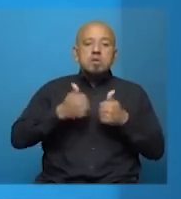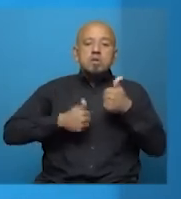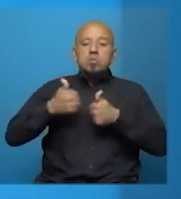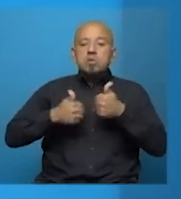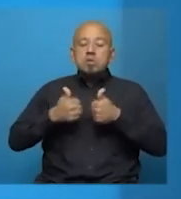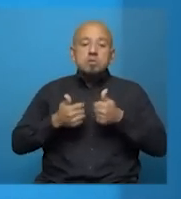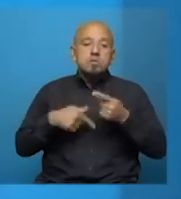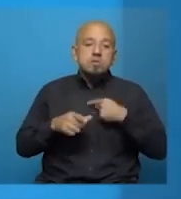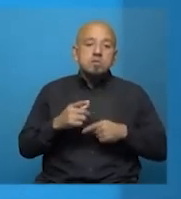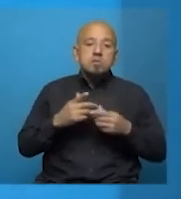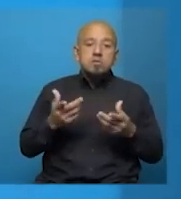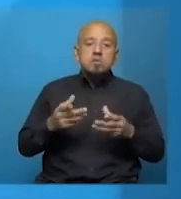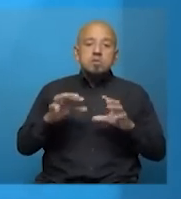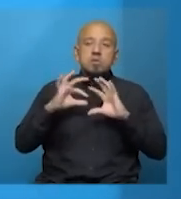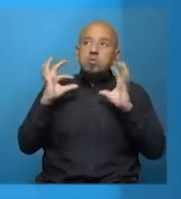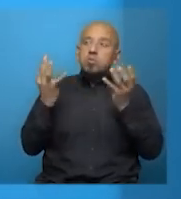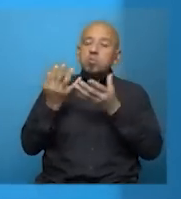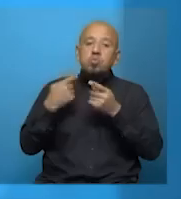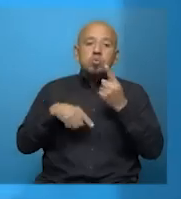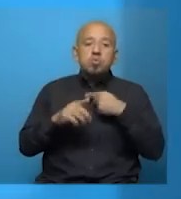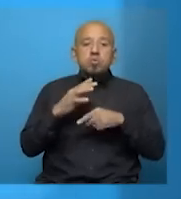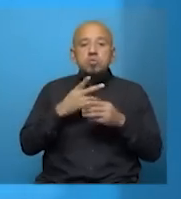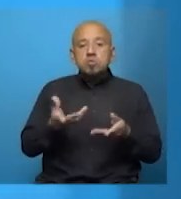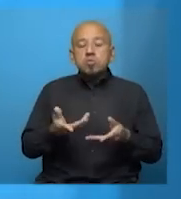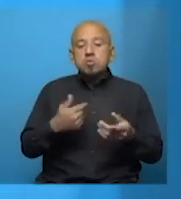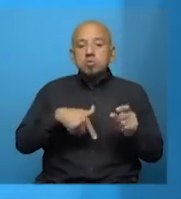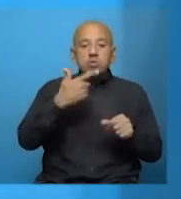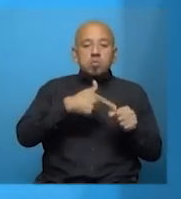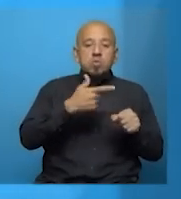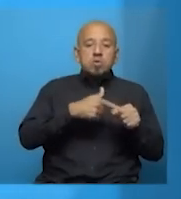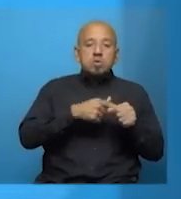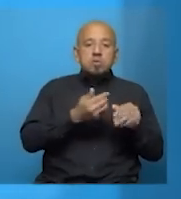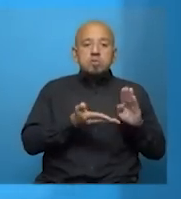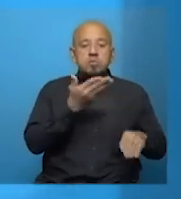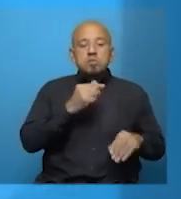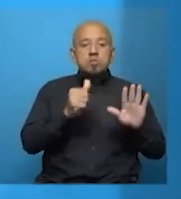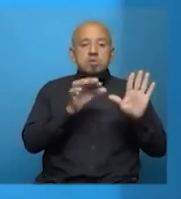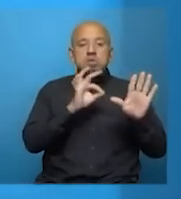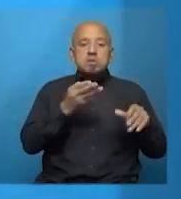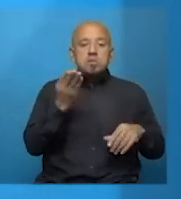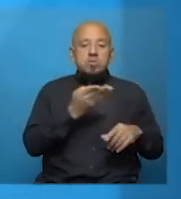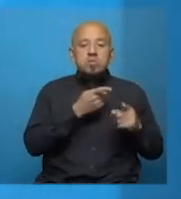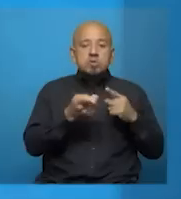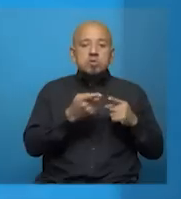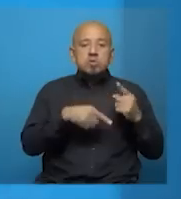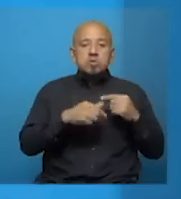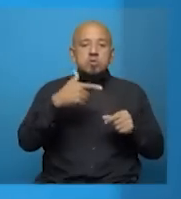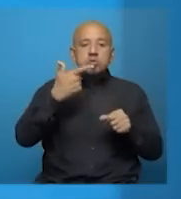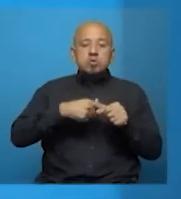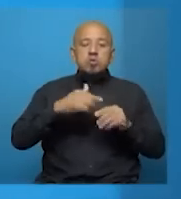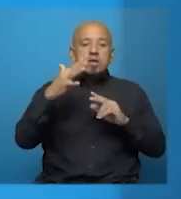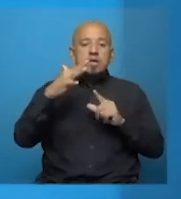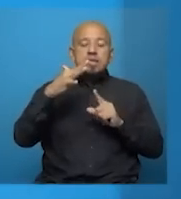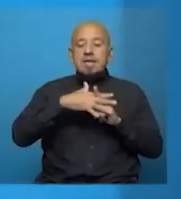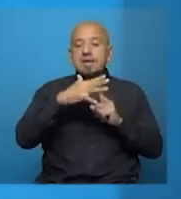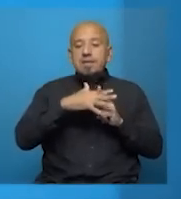competitividad, en un mundo paralelo en donde los combustibles aumentaron el 60%, donde las tarifas subieron muy por